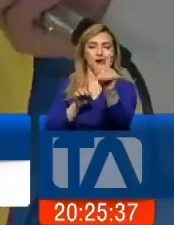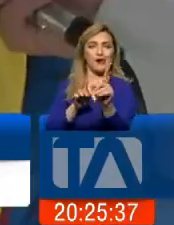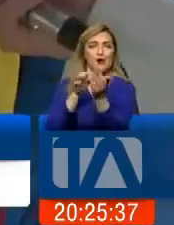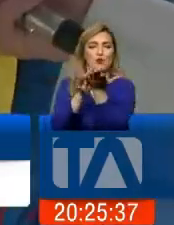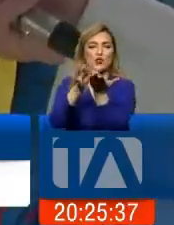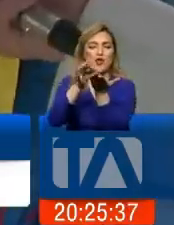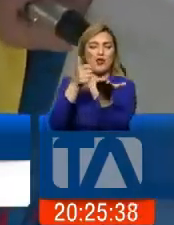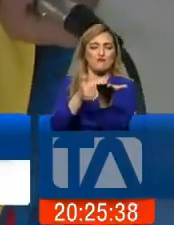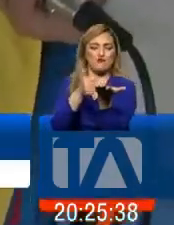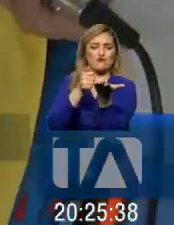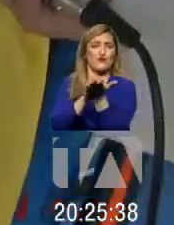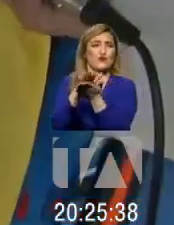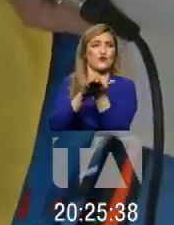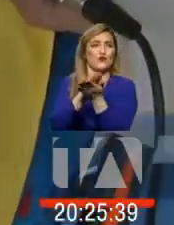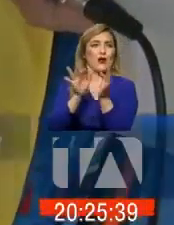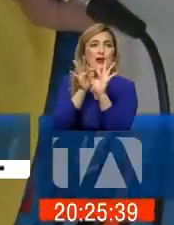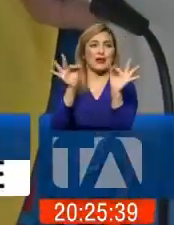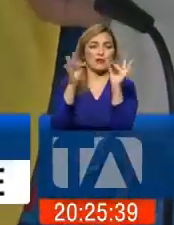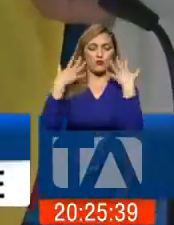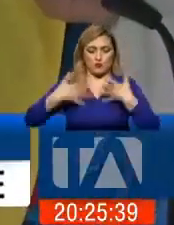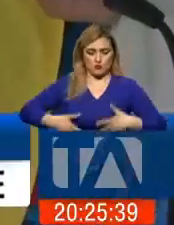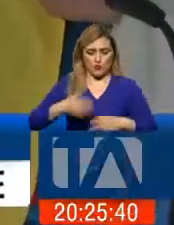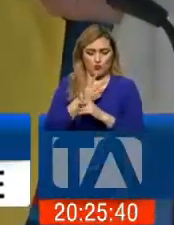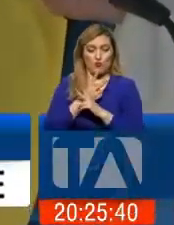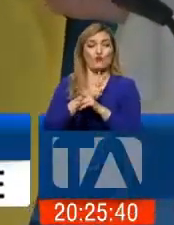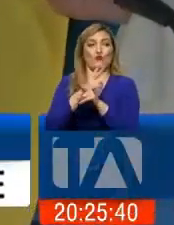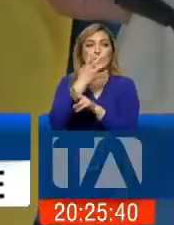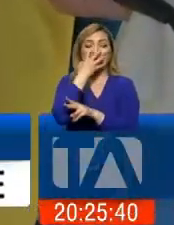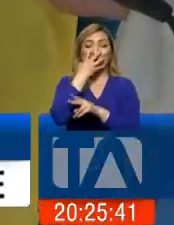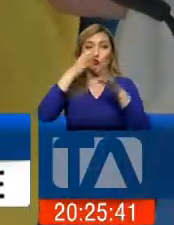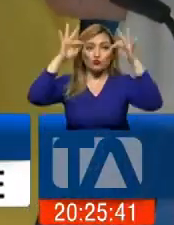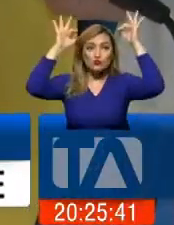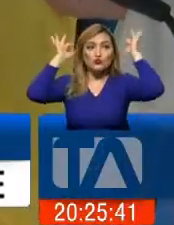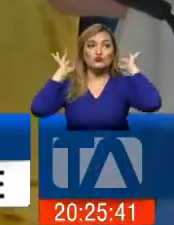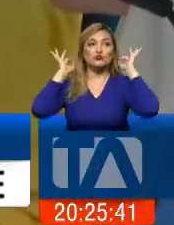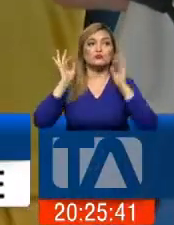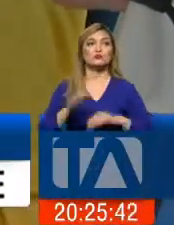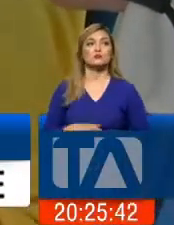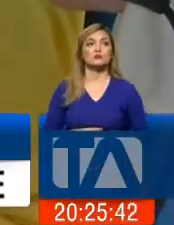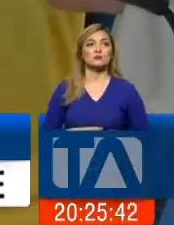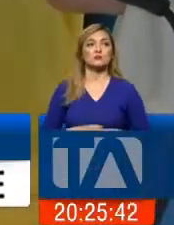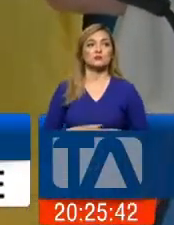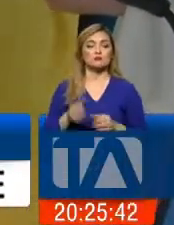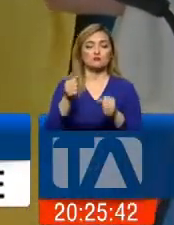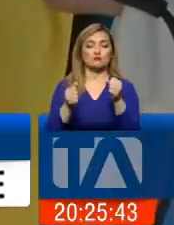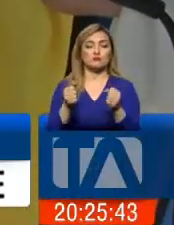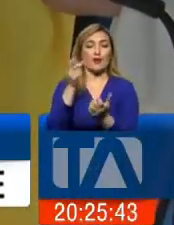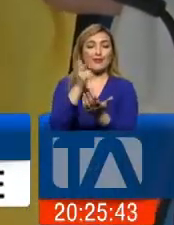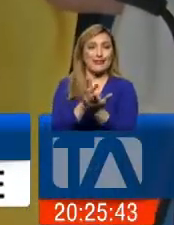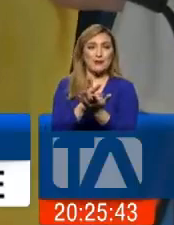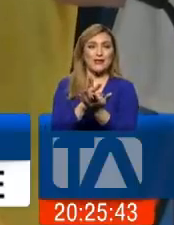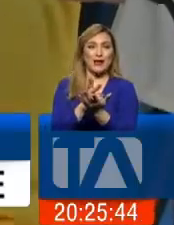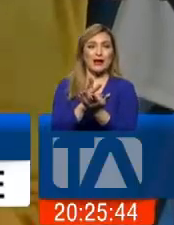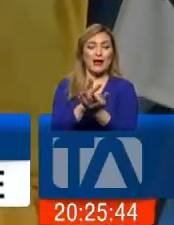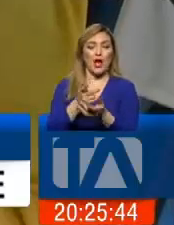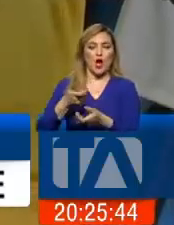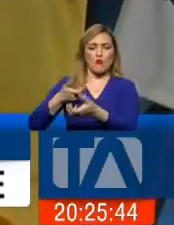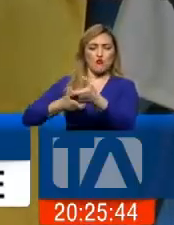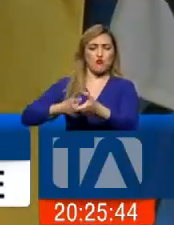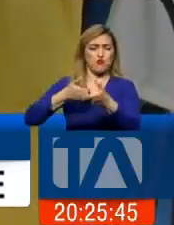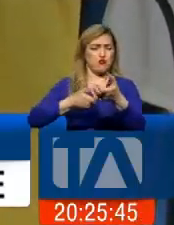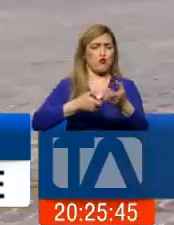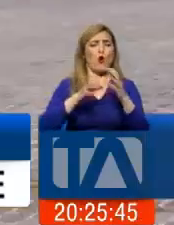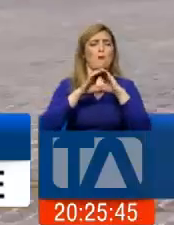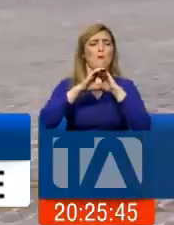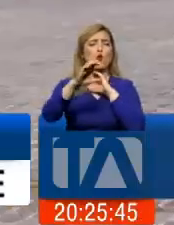monedas. Tenemos lo que es el overol, antifluidos con la mascarilla. Y en cada vuelta, al terminar la vuelta, tenemos la bomba para